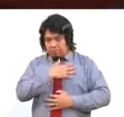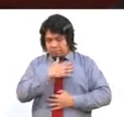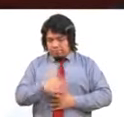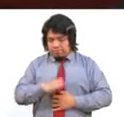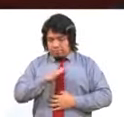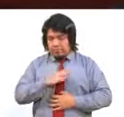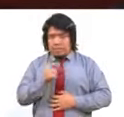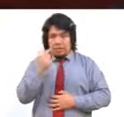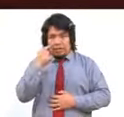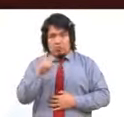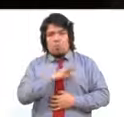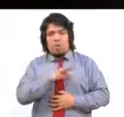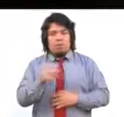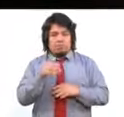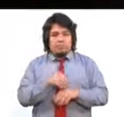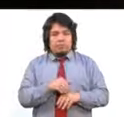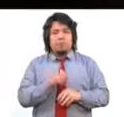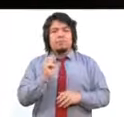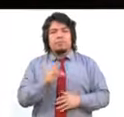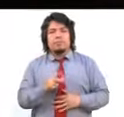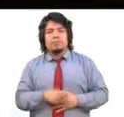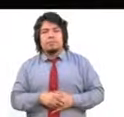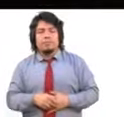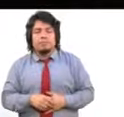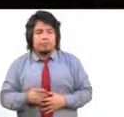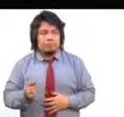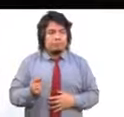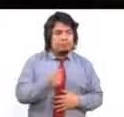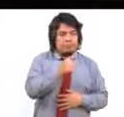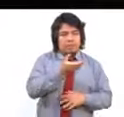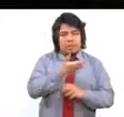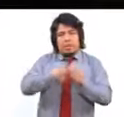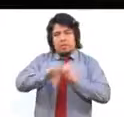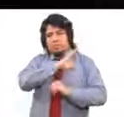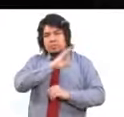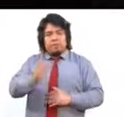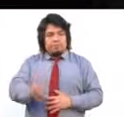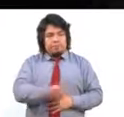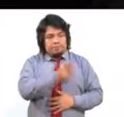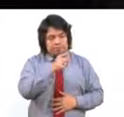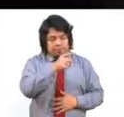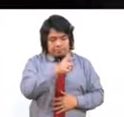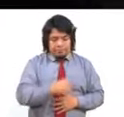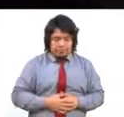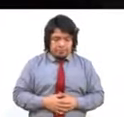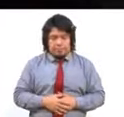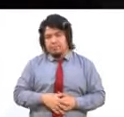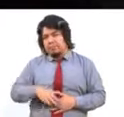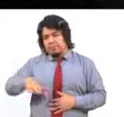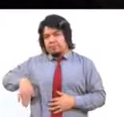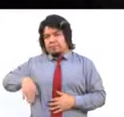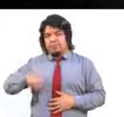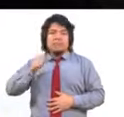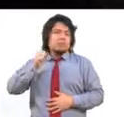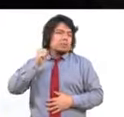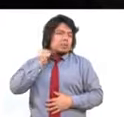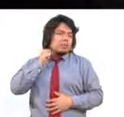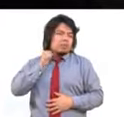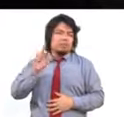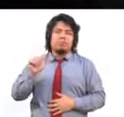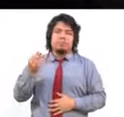casos. Muchas gracias. Y preguntarle por último a la jefa de gobierno, preguntarle, recientemente el senador Ricardo